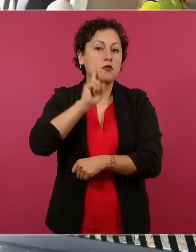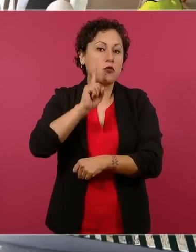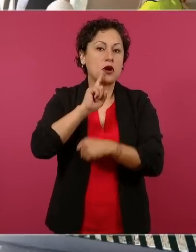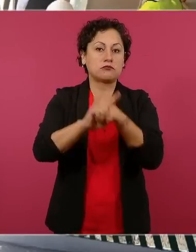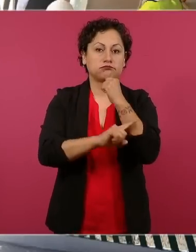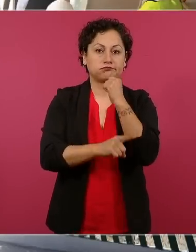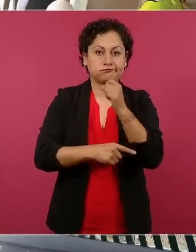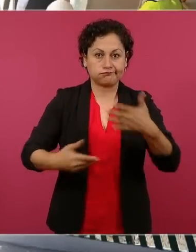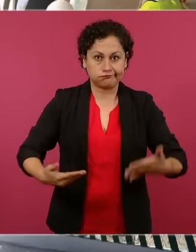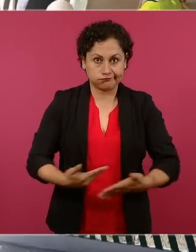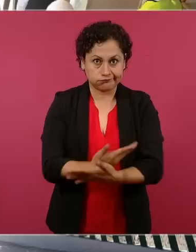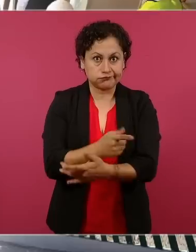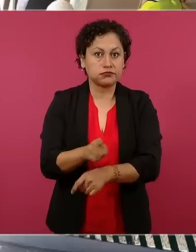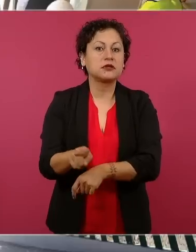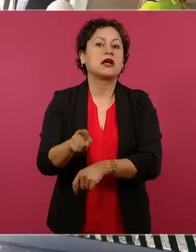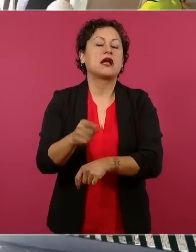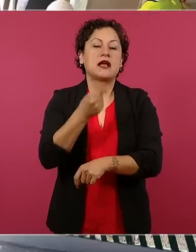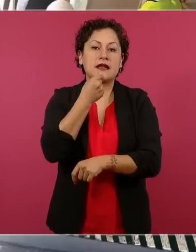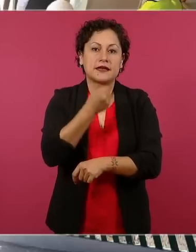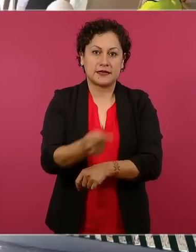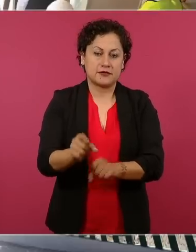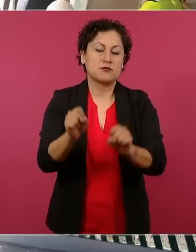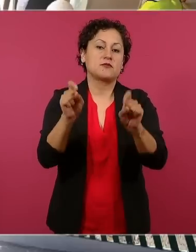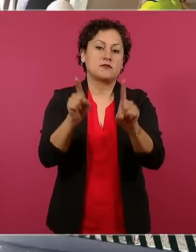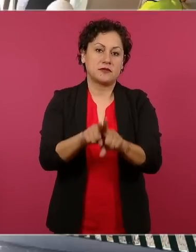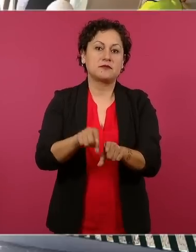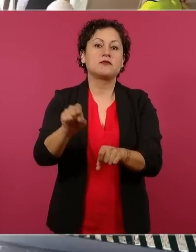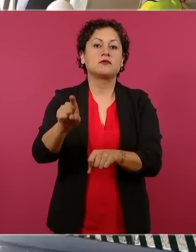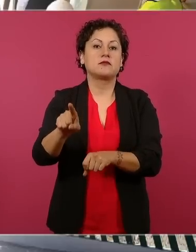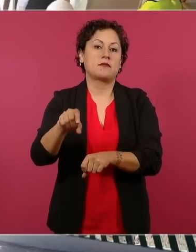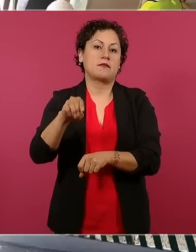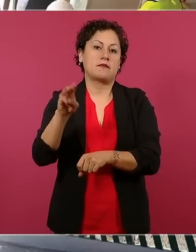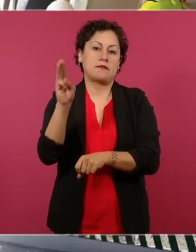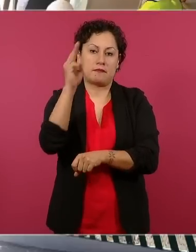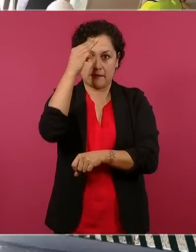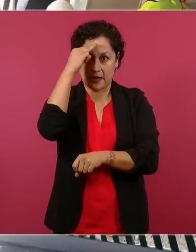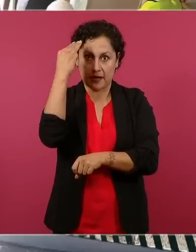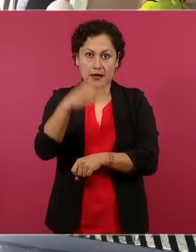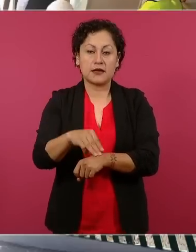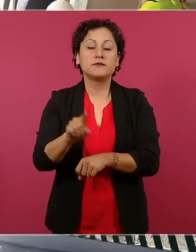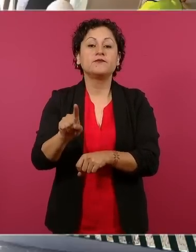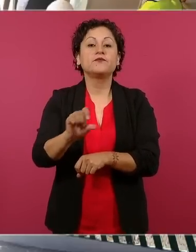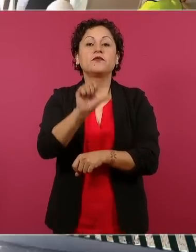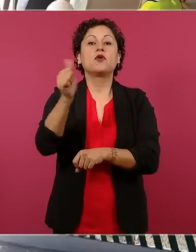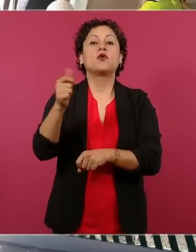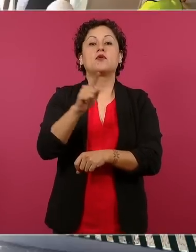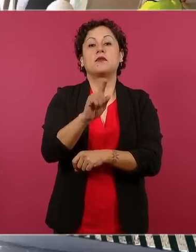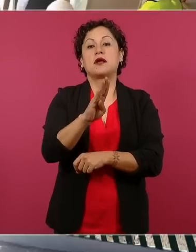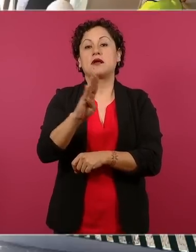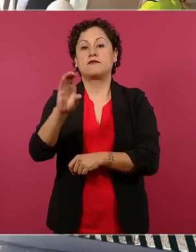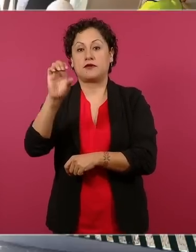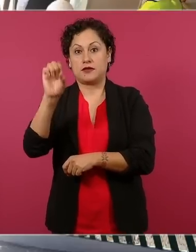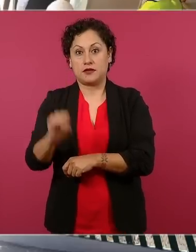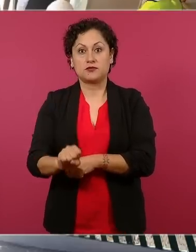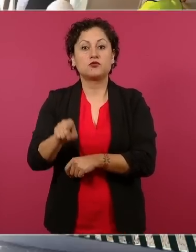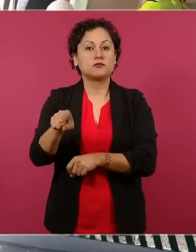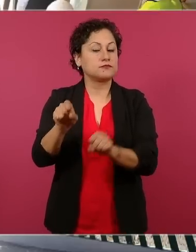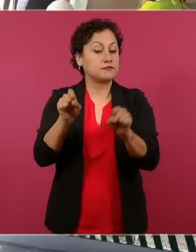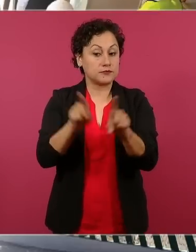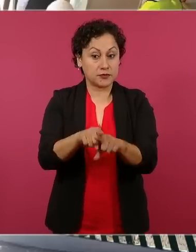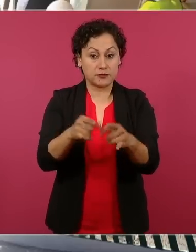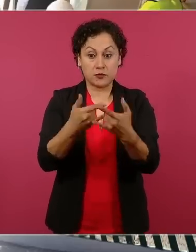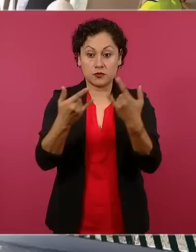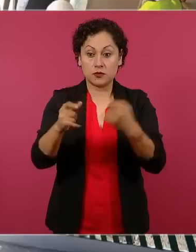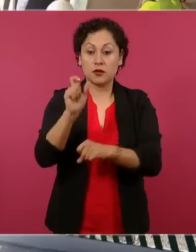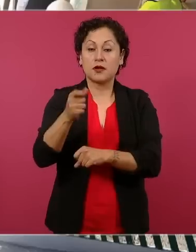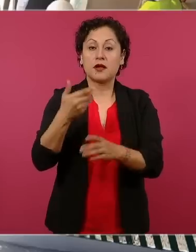está concluido, se está equipando, y el Materno Infantil de Mexicali. En Baja California Sur, también otra de estas historias, había un